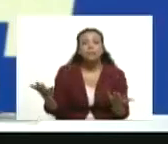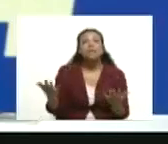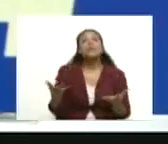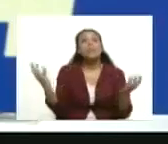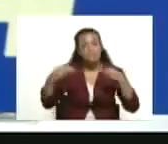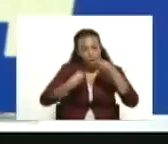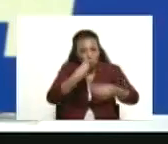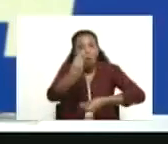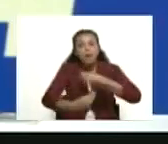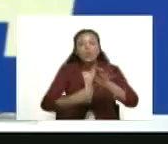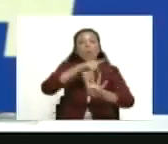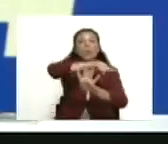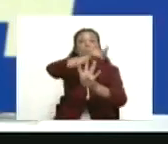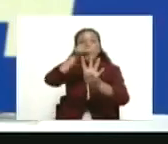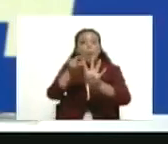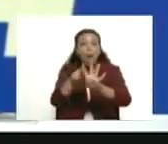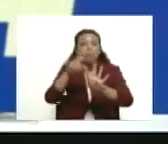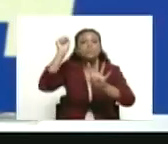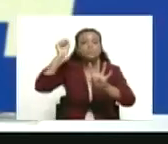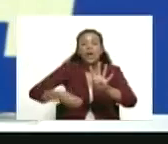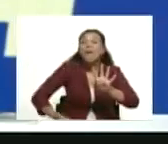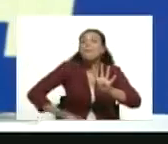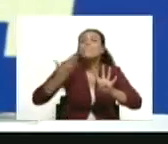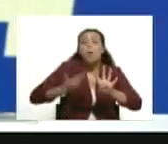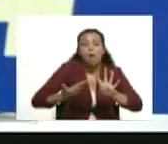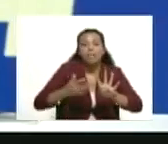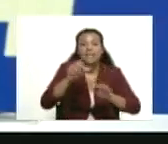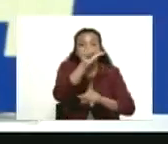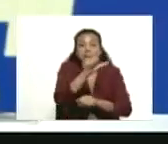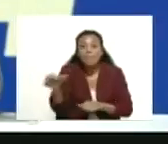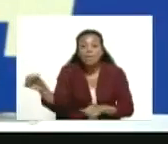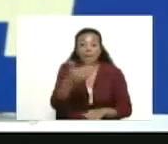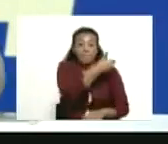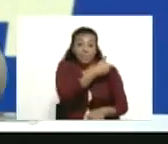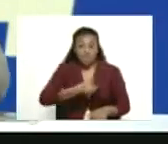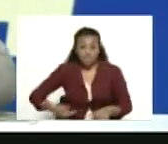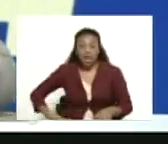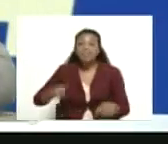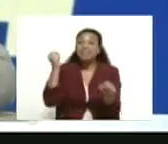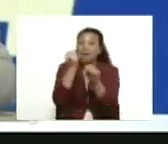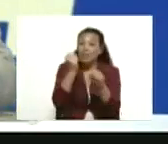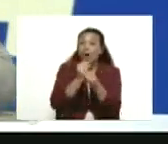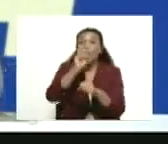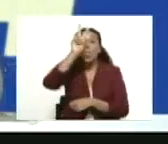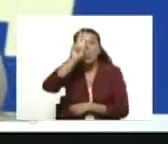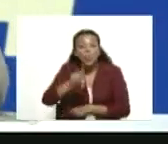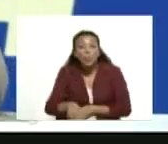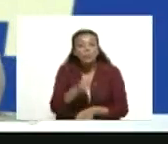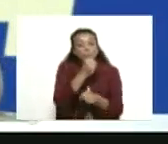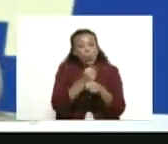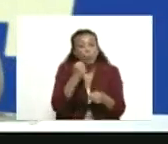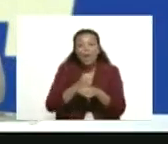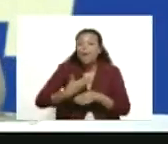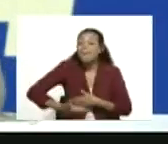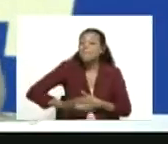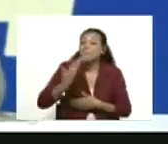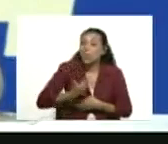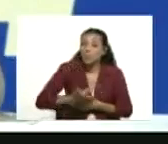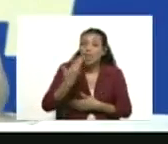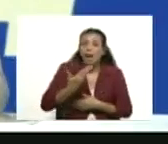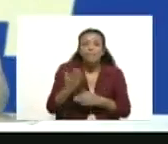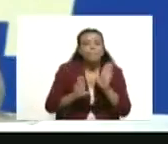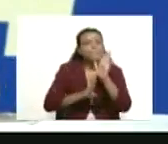vamos a hacer. Cuatro consensos fundamentales. Por eso la semana presidencial y el trabajo de todos es vital para